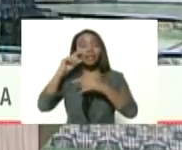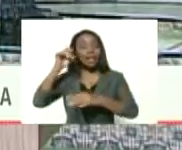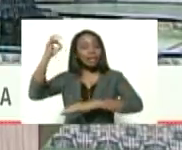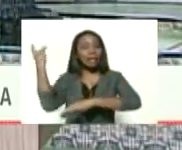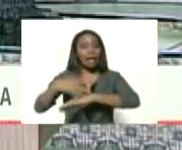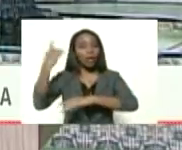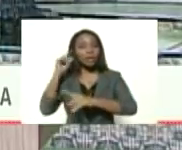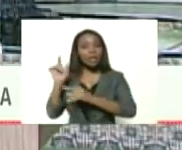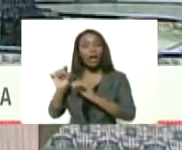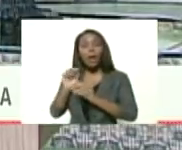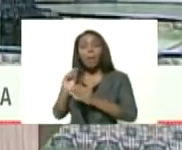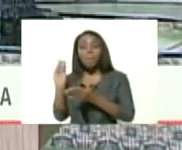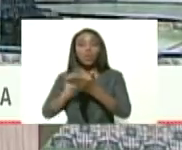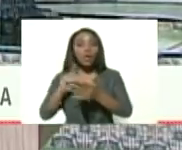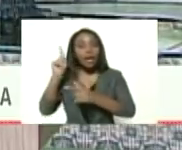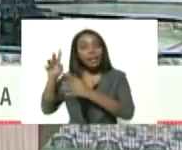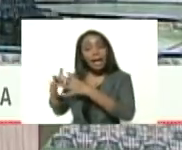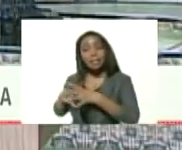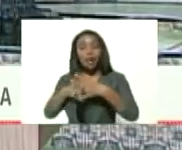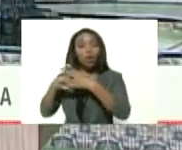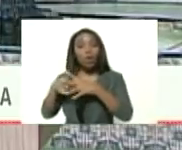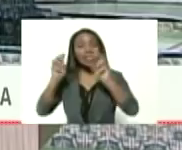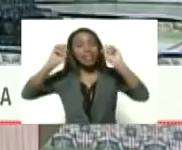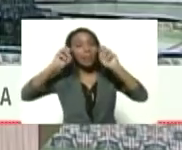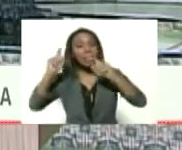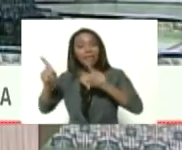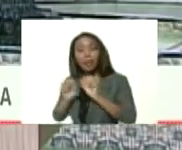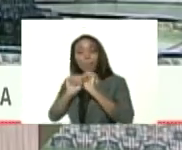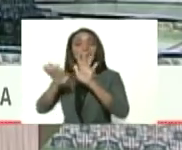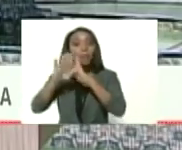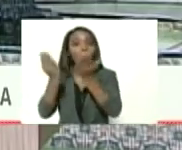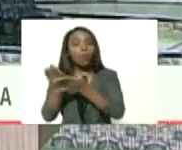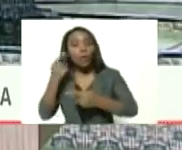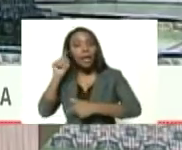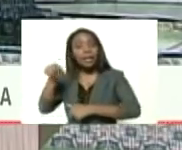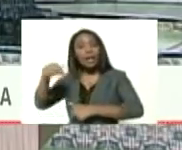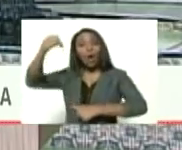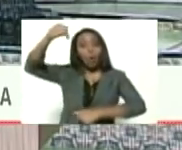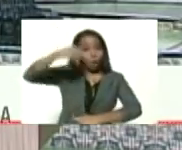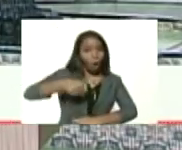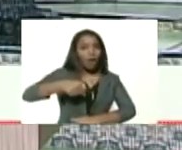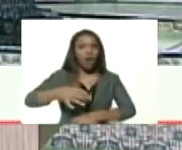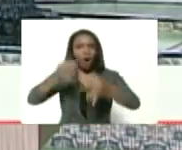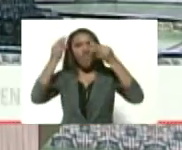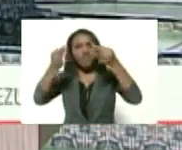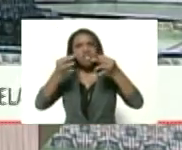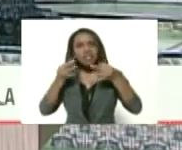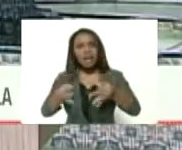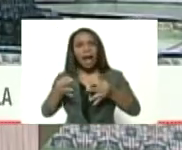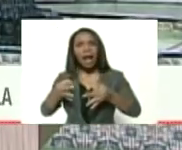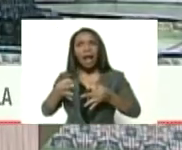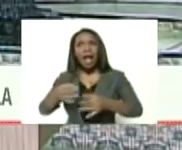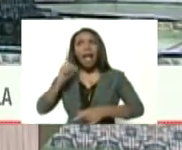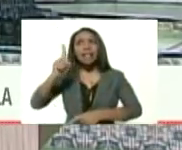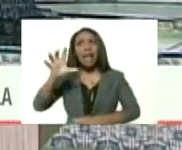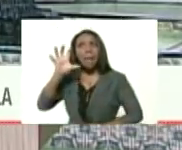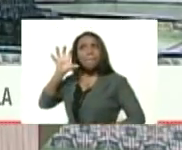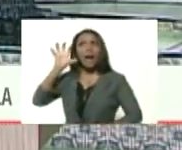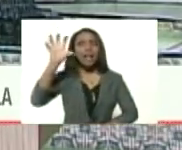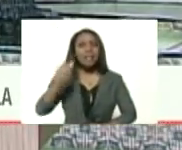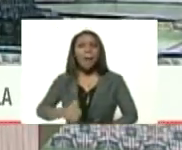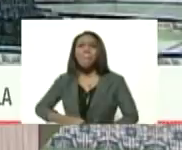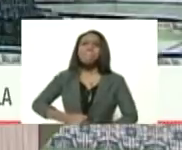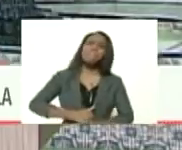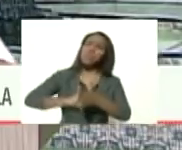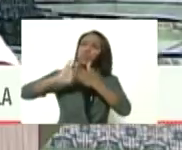en los Estados Unidos en el marco de esta pandemia global y que hoy oficialmente es el país con